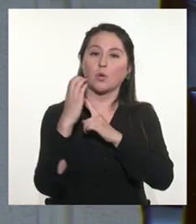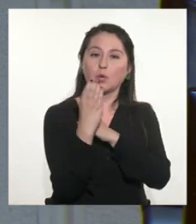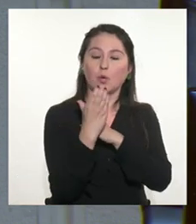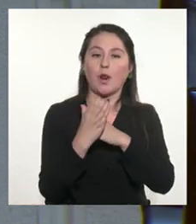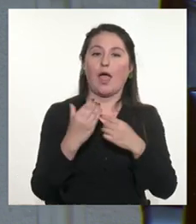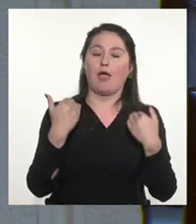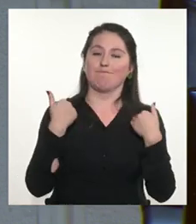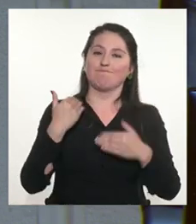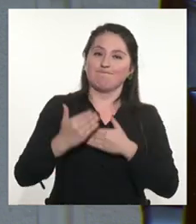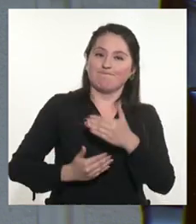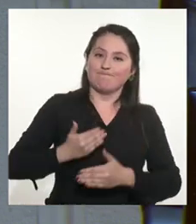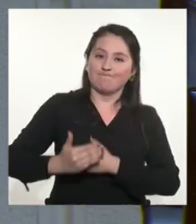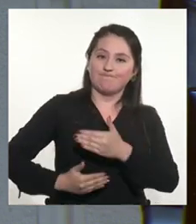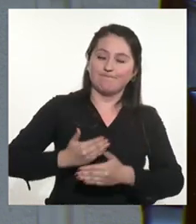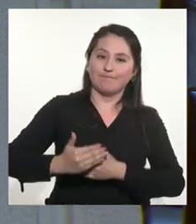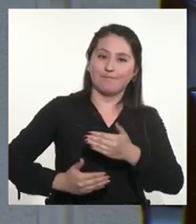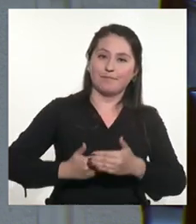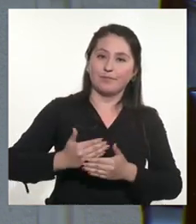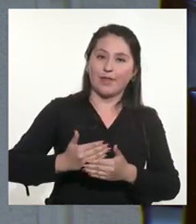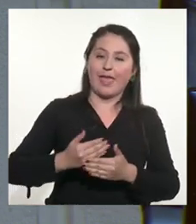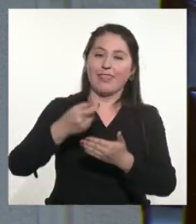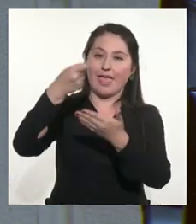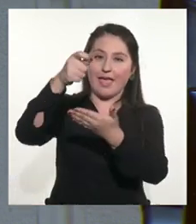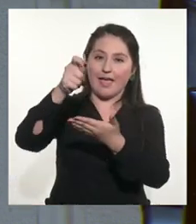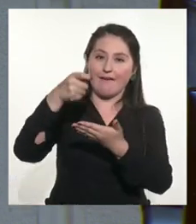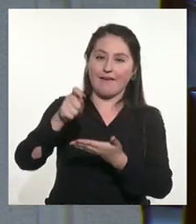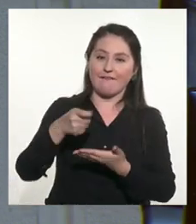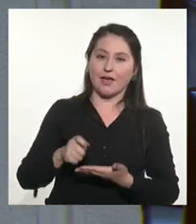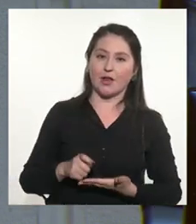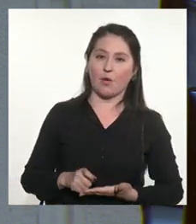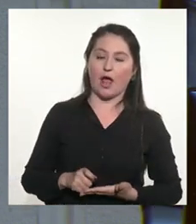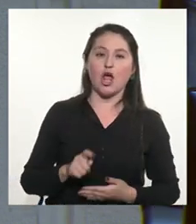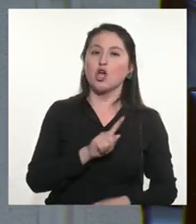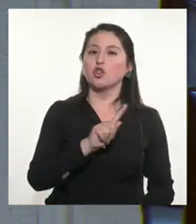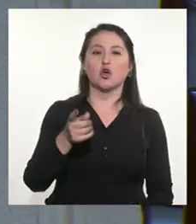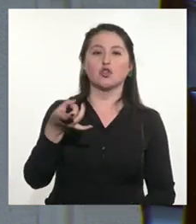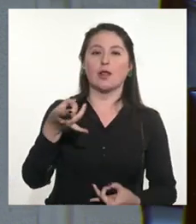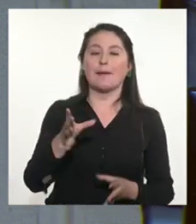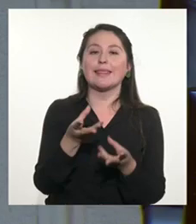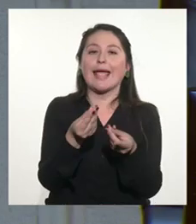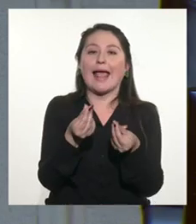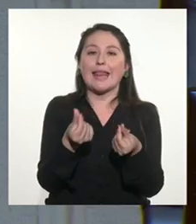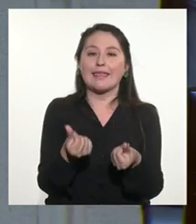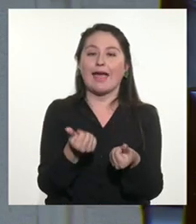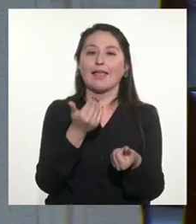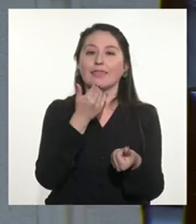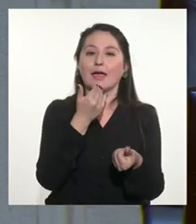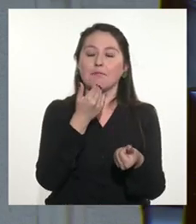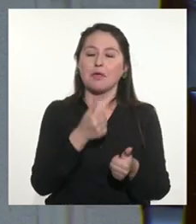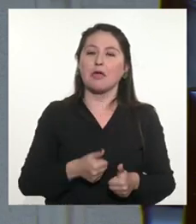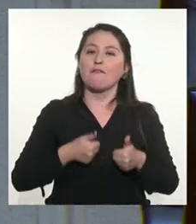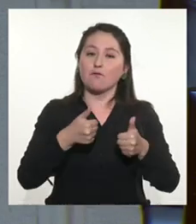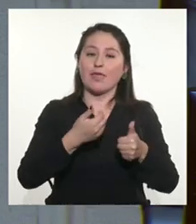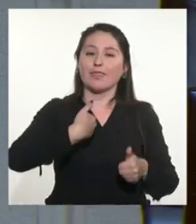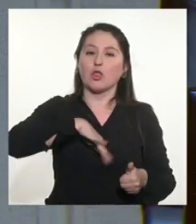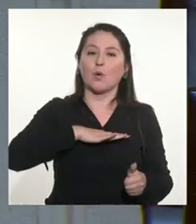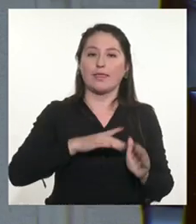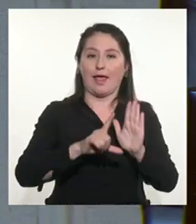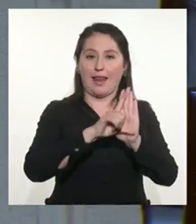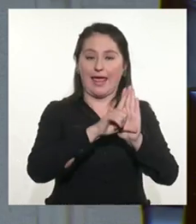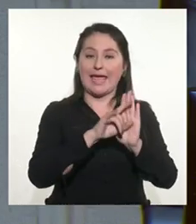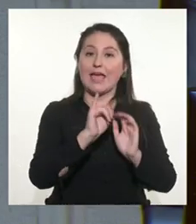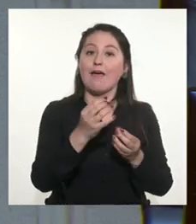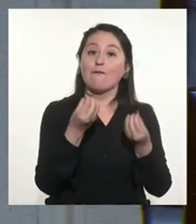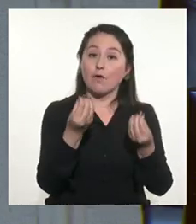práctica de evaluar la no sólo la calidad sino también la pertinencia en nuestras leyes y eso es bueno y necesario